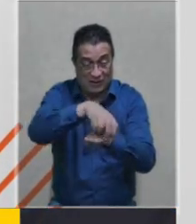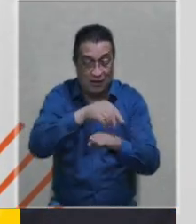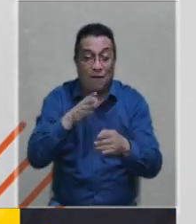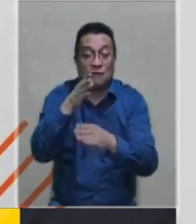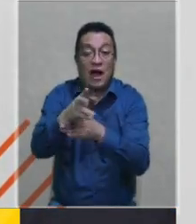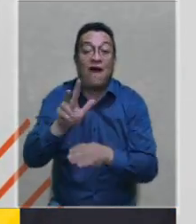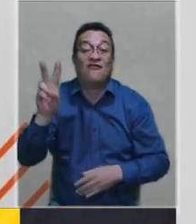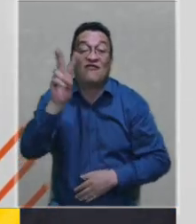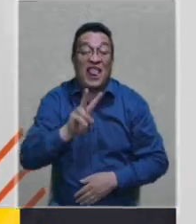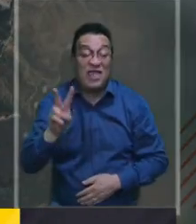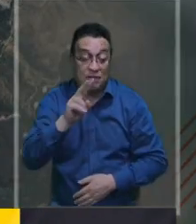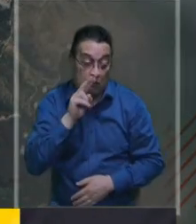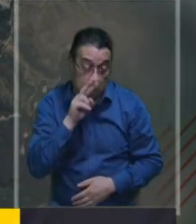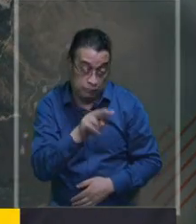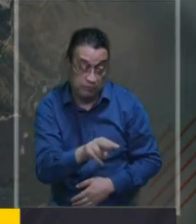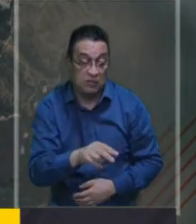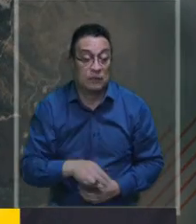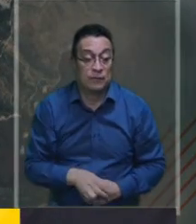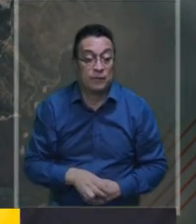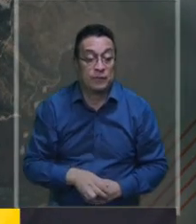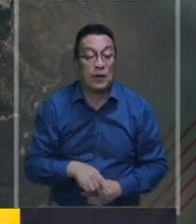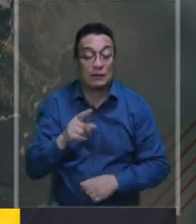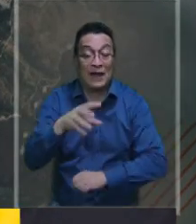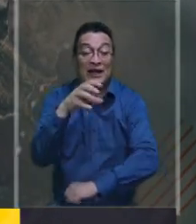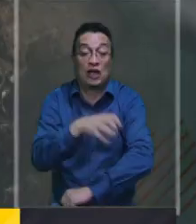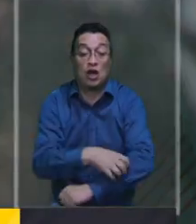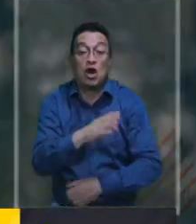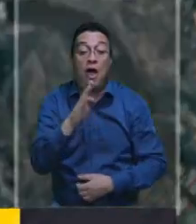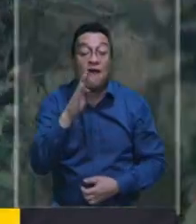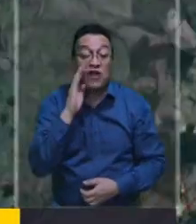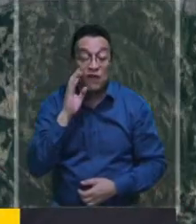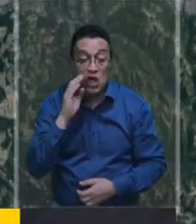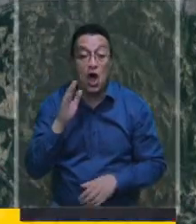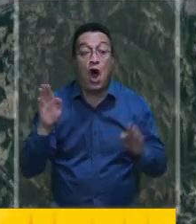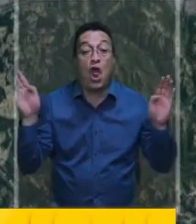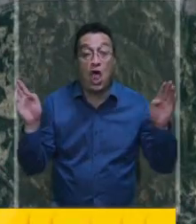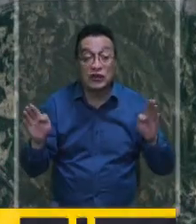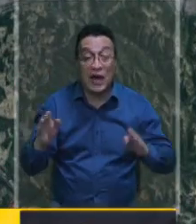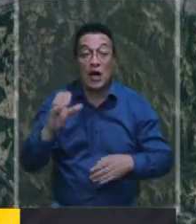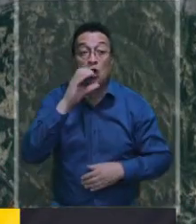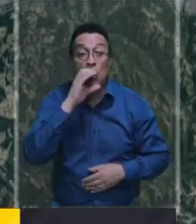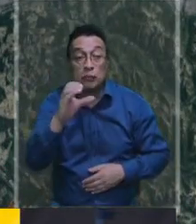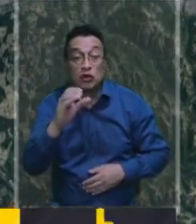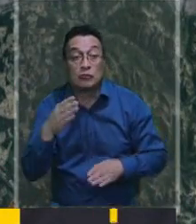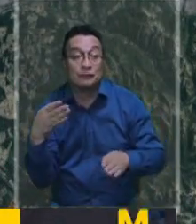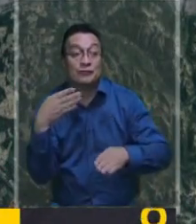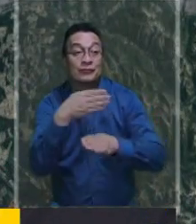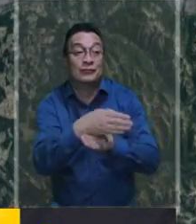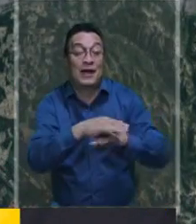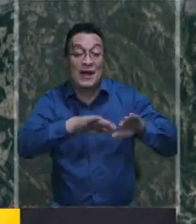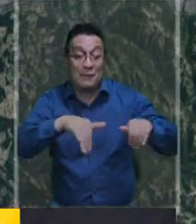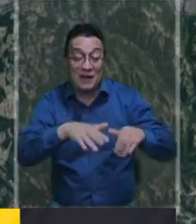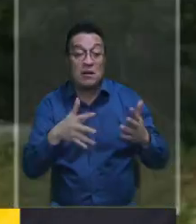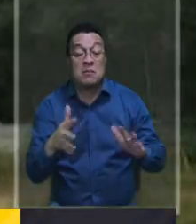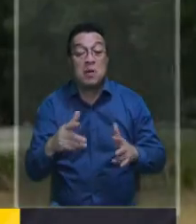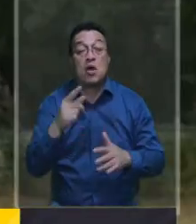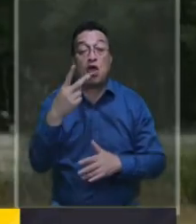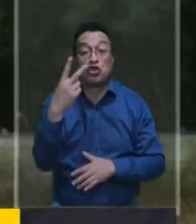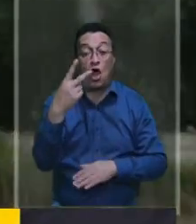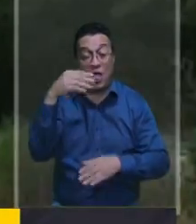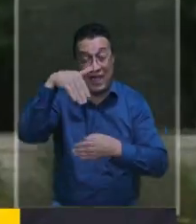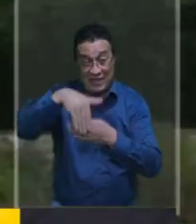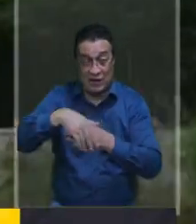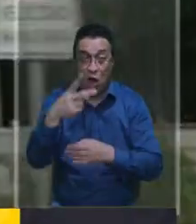Valdivia. Ubicados en la región del Biobío entre Los Ángeles y Concepción, camino a la costa, hasta las 2 de la tarde más de